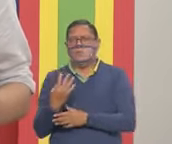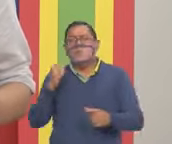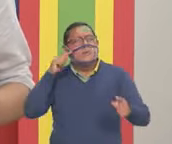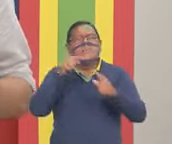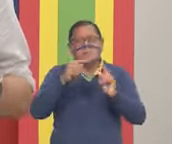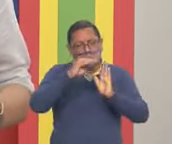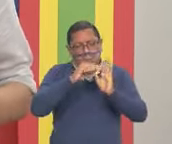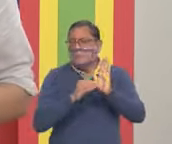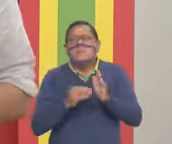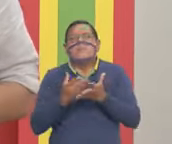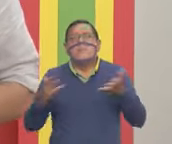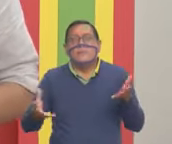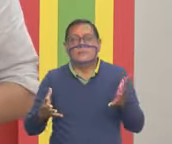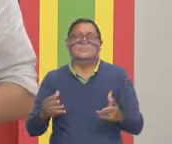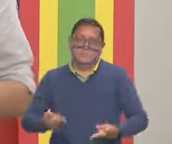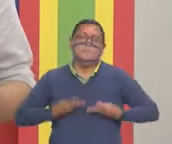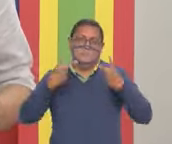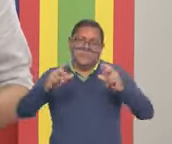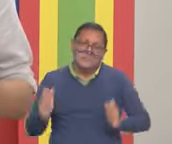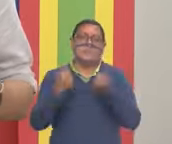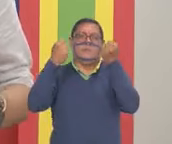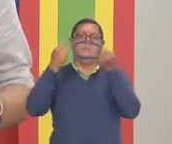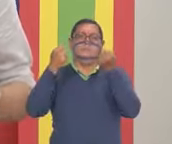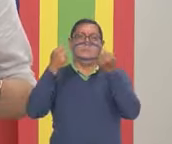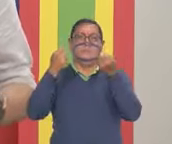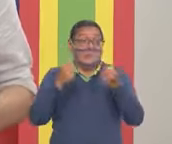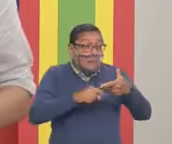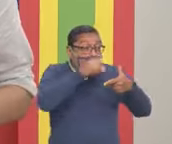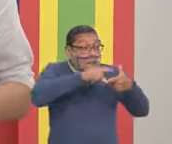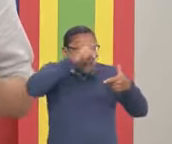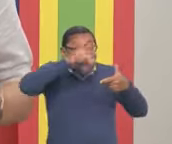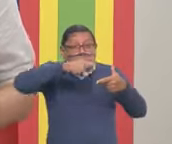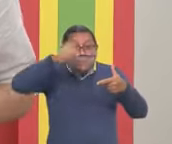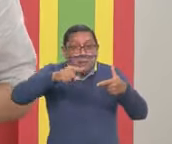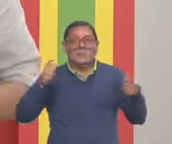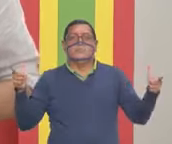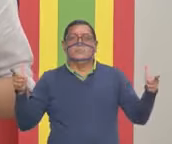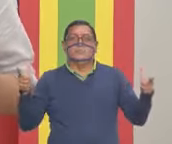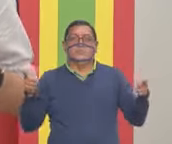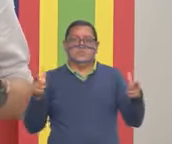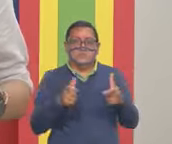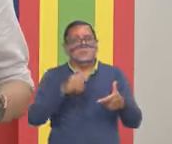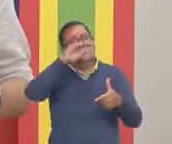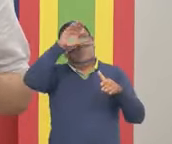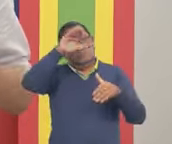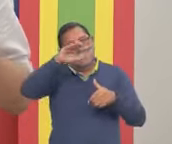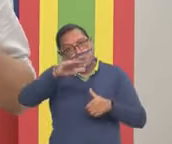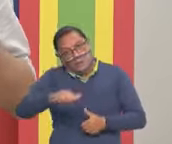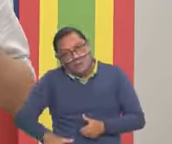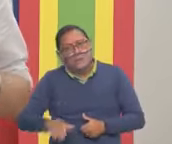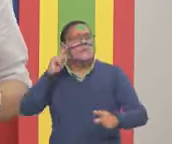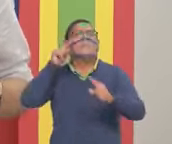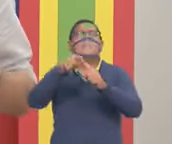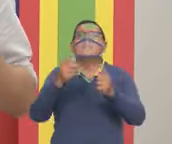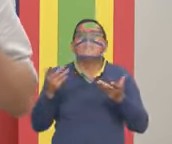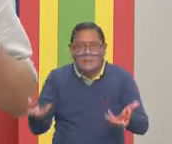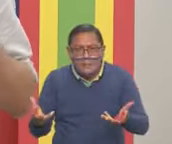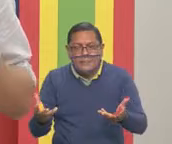es salvar vidas, reducir la velocidad de contagio y la positividad y de esa manera